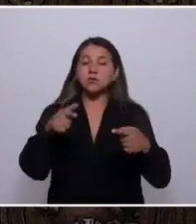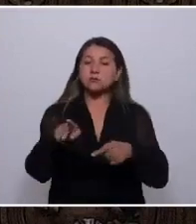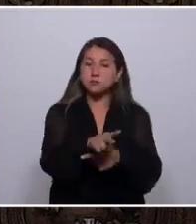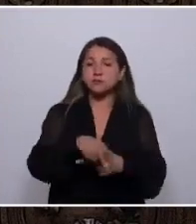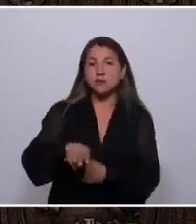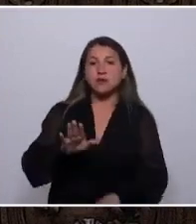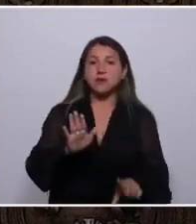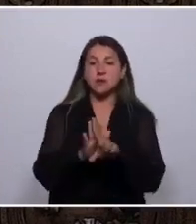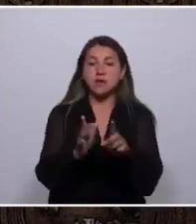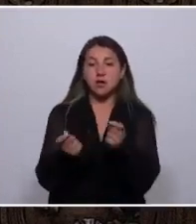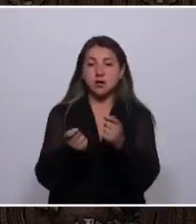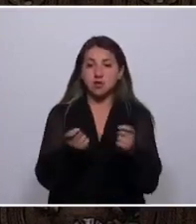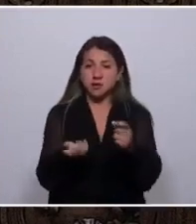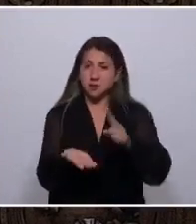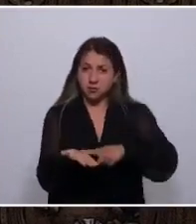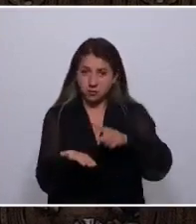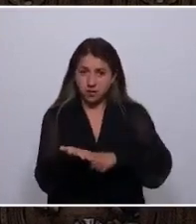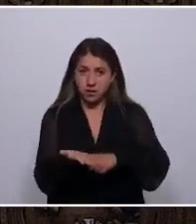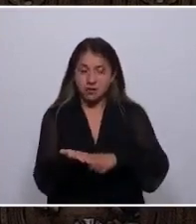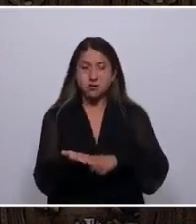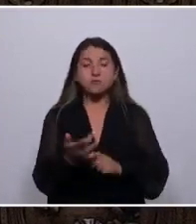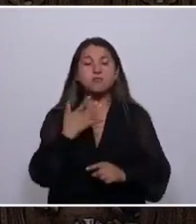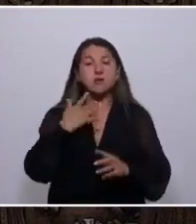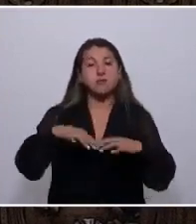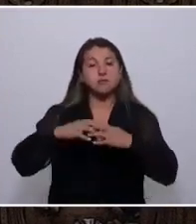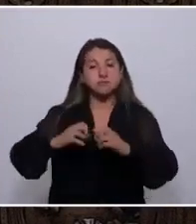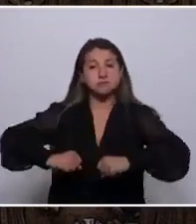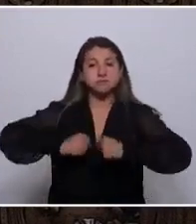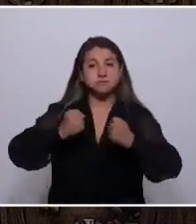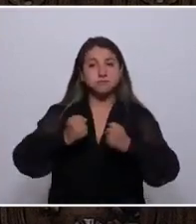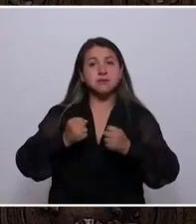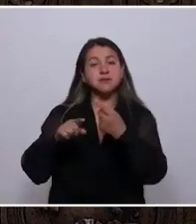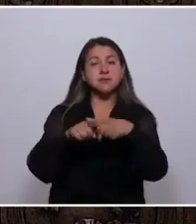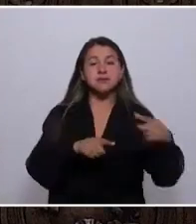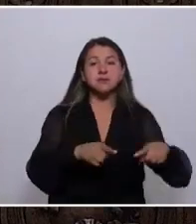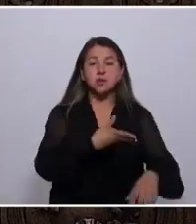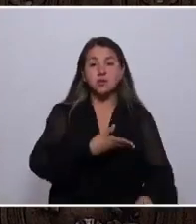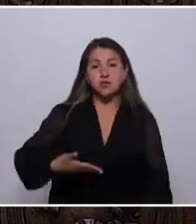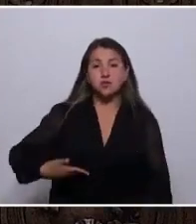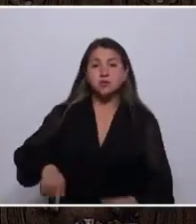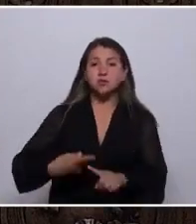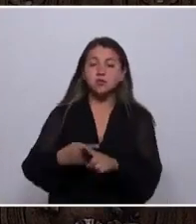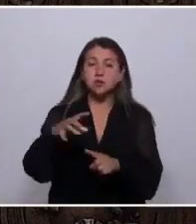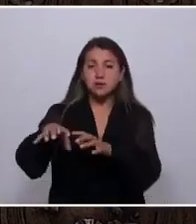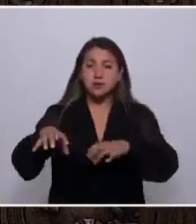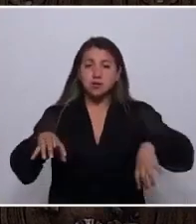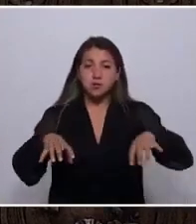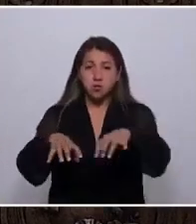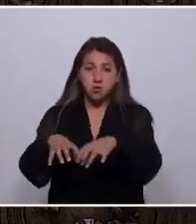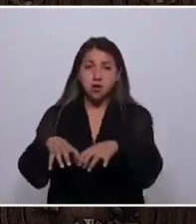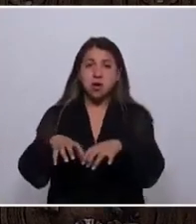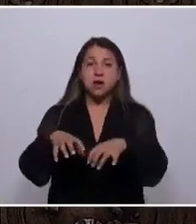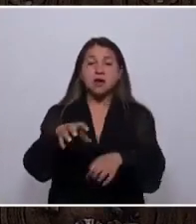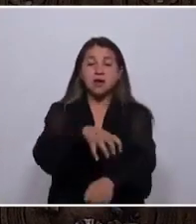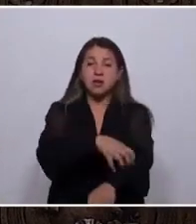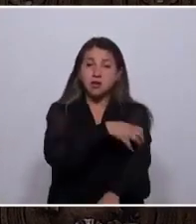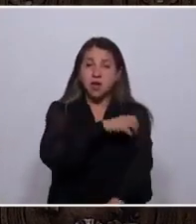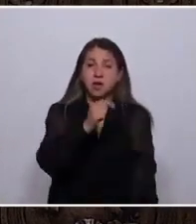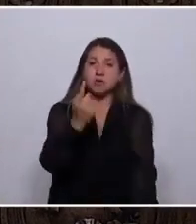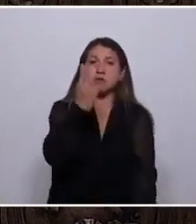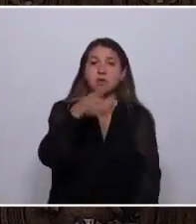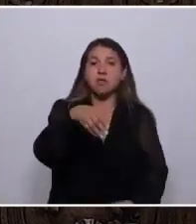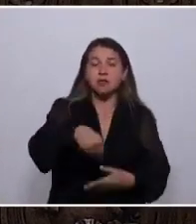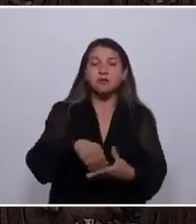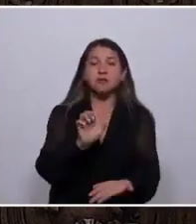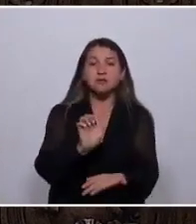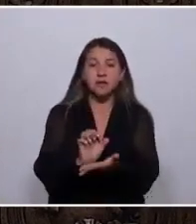legislativa, económica y tributaria, fortaleciendo las estructuras de gobierno por territorios, con comunas y regiones autónomas, dentro de un Estado